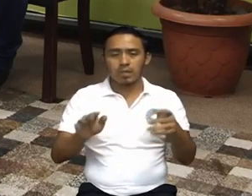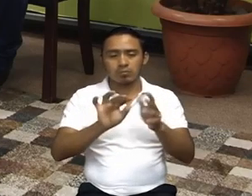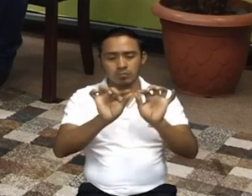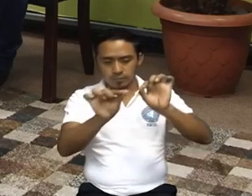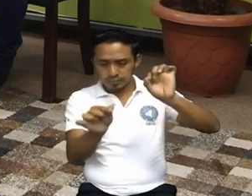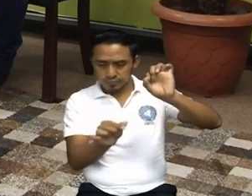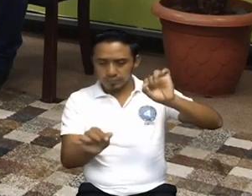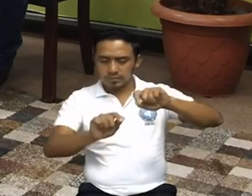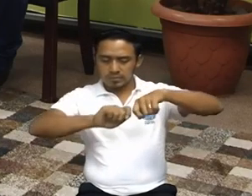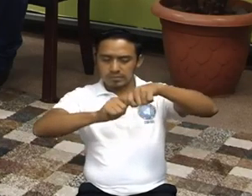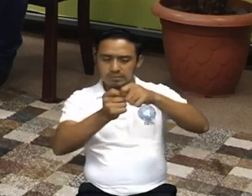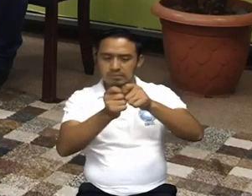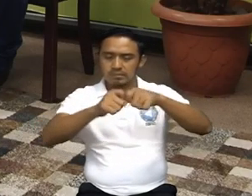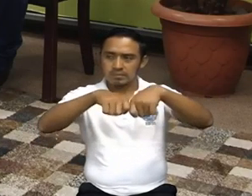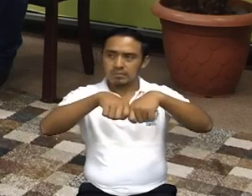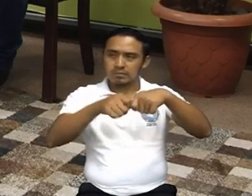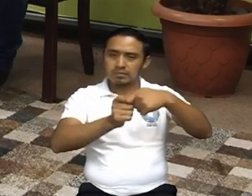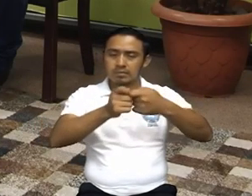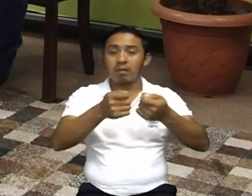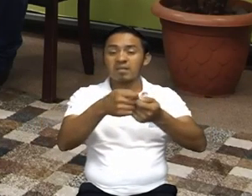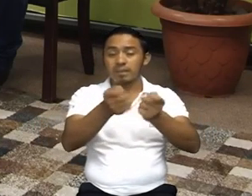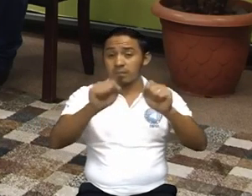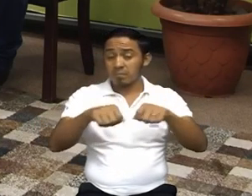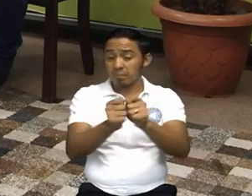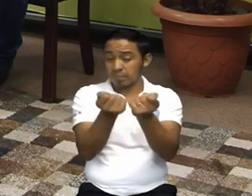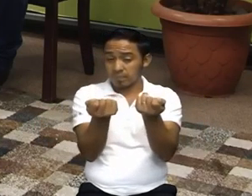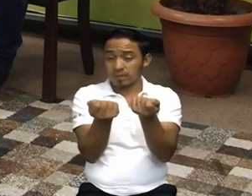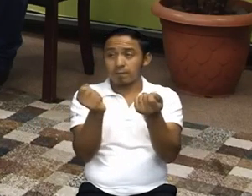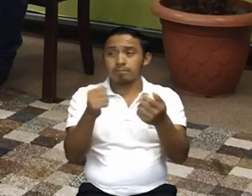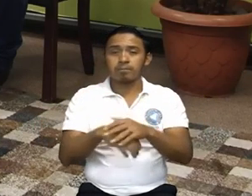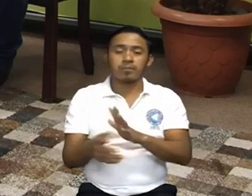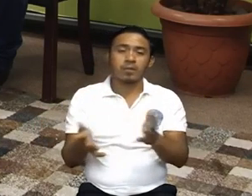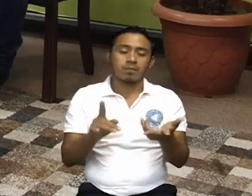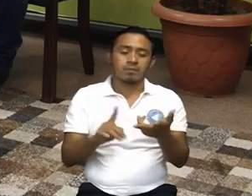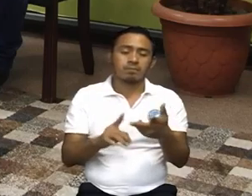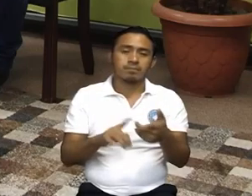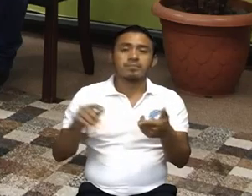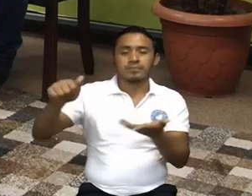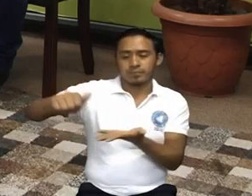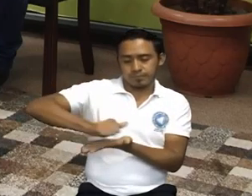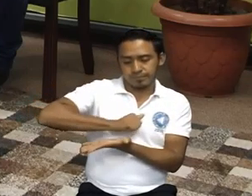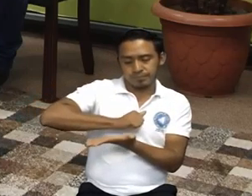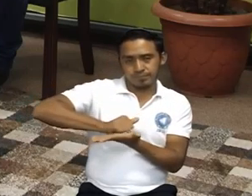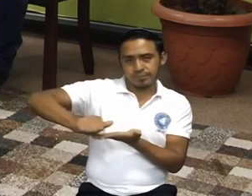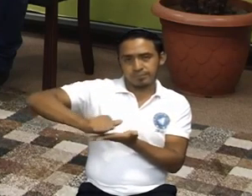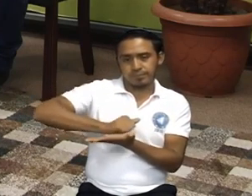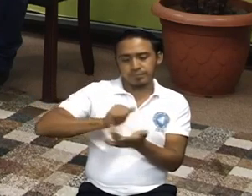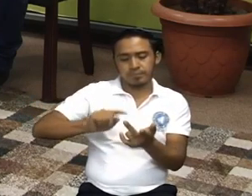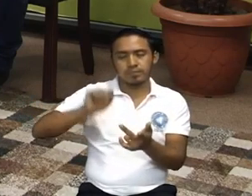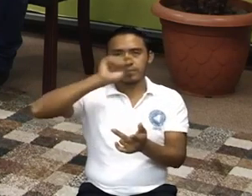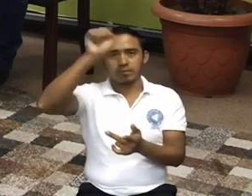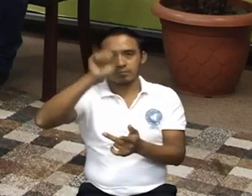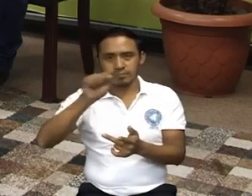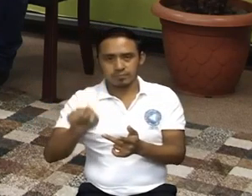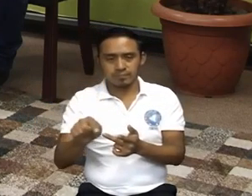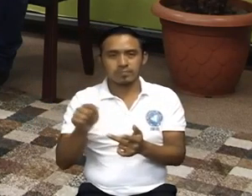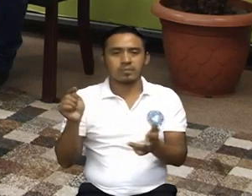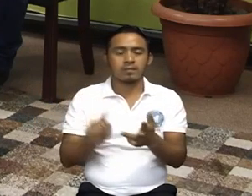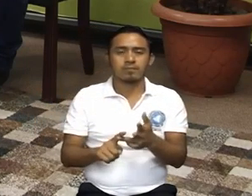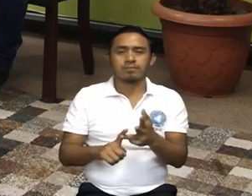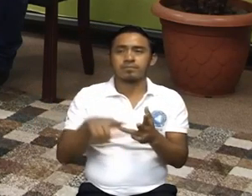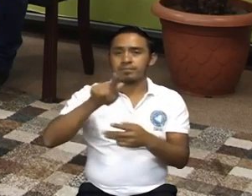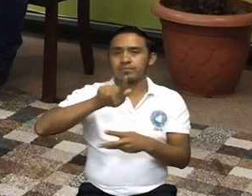Al doblarlo, al hacer un doblez, se quiebran. Las planchas. Y ahí puede ver si las planchas, los radios, los televisores.